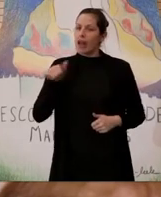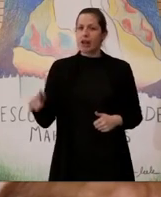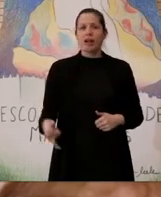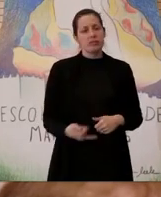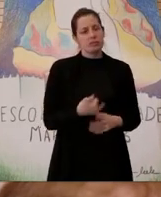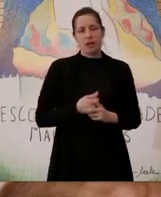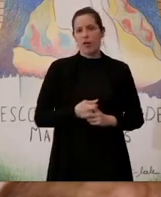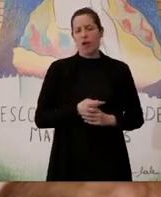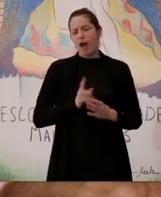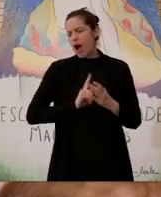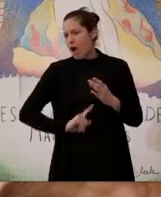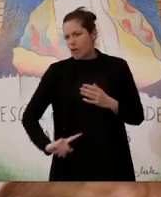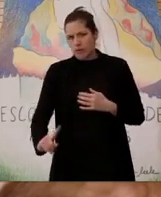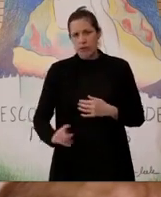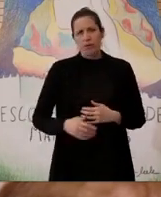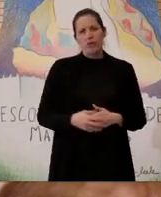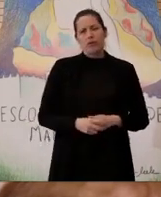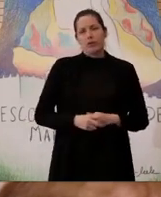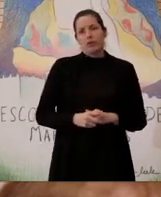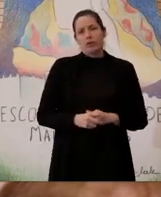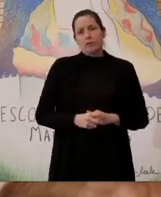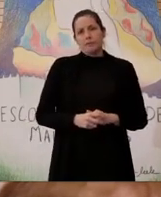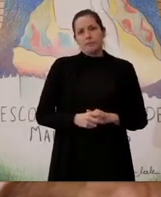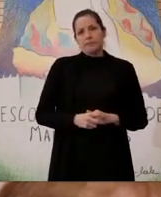agotador he agotador entonces